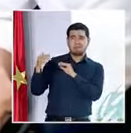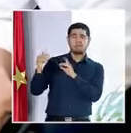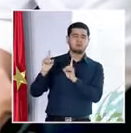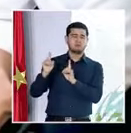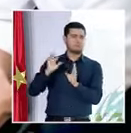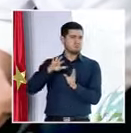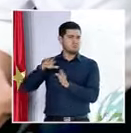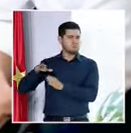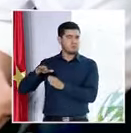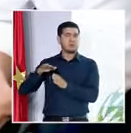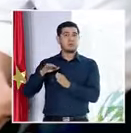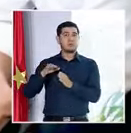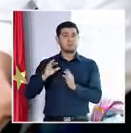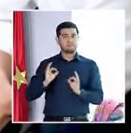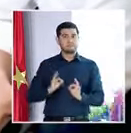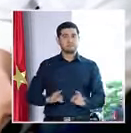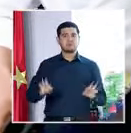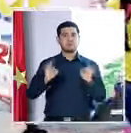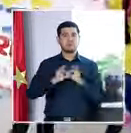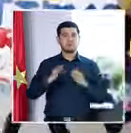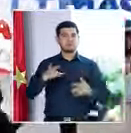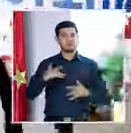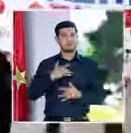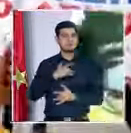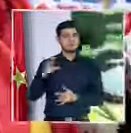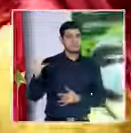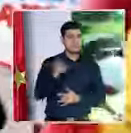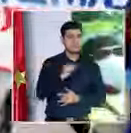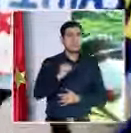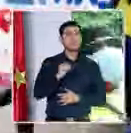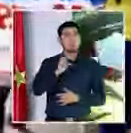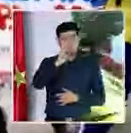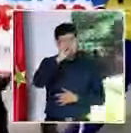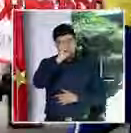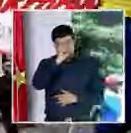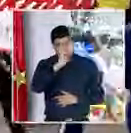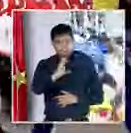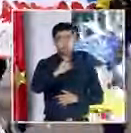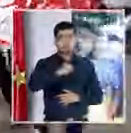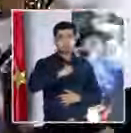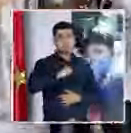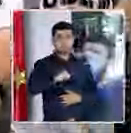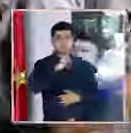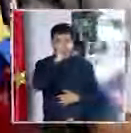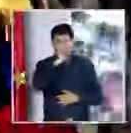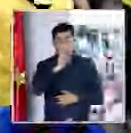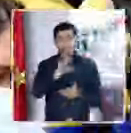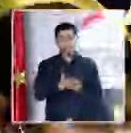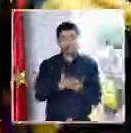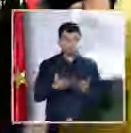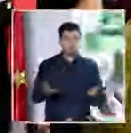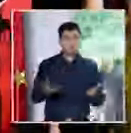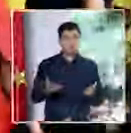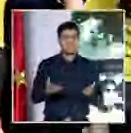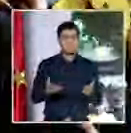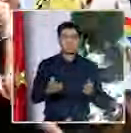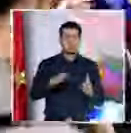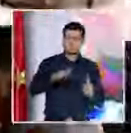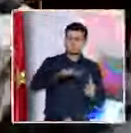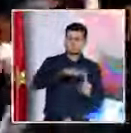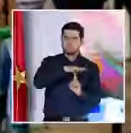garantías por la integridad física de los nortesantanderianos, el respeto por los bienes públicos y privados y, en general, prevaleció